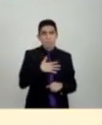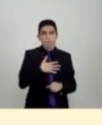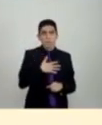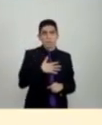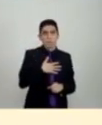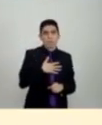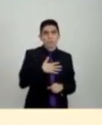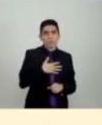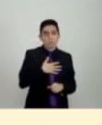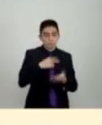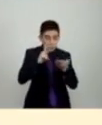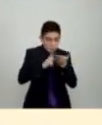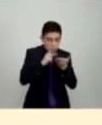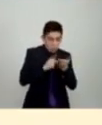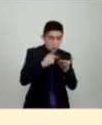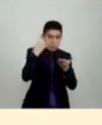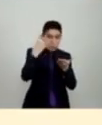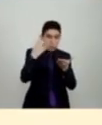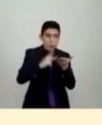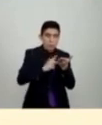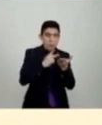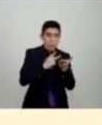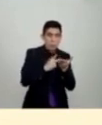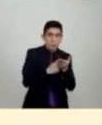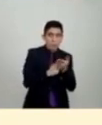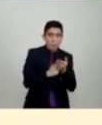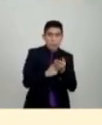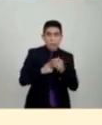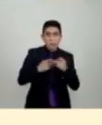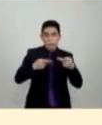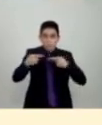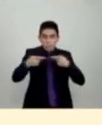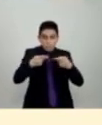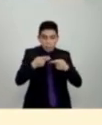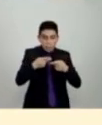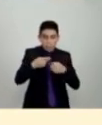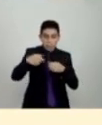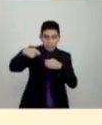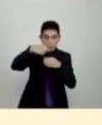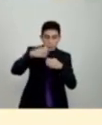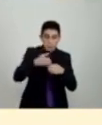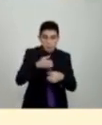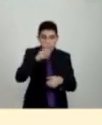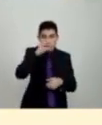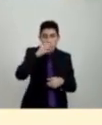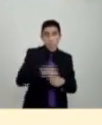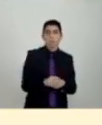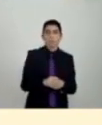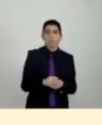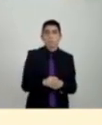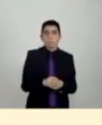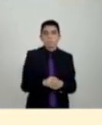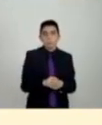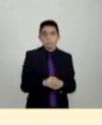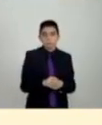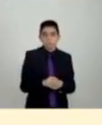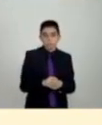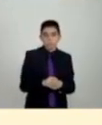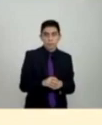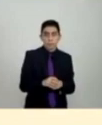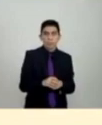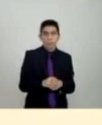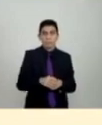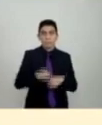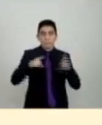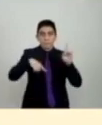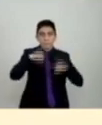leer 4 páginas de Chandler sin ir a prepararme un gimlet. Tú cuando, en tu siguiente reencarnación, que